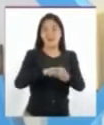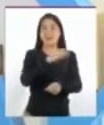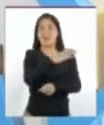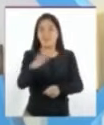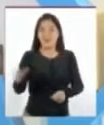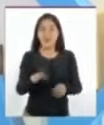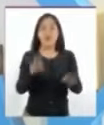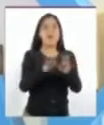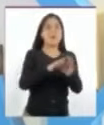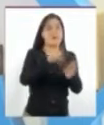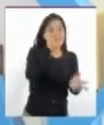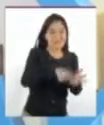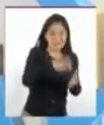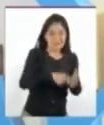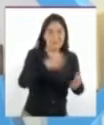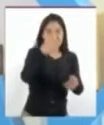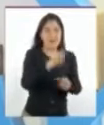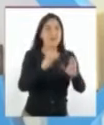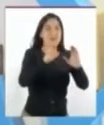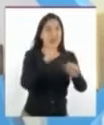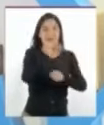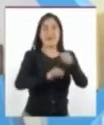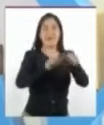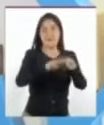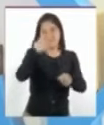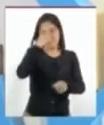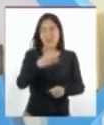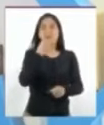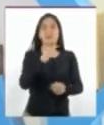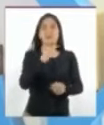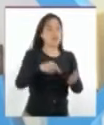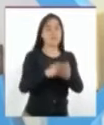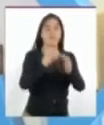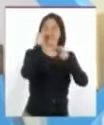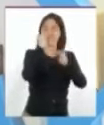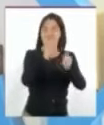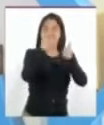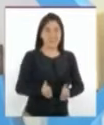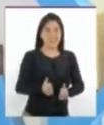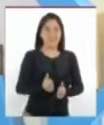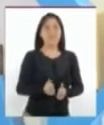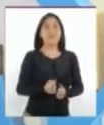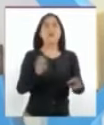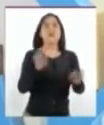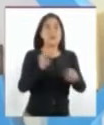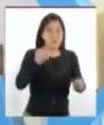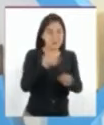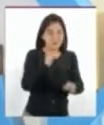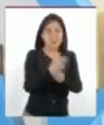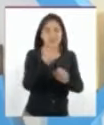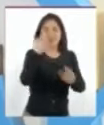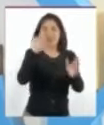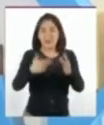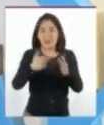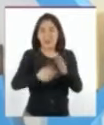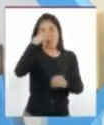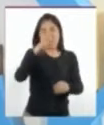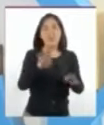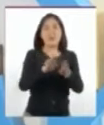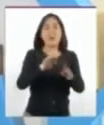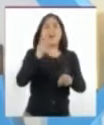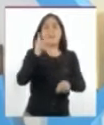Domesticaron animales, se establecieron en un lugar fijo, elaboraban sus armas y herramientas puliendo